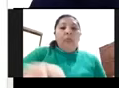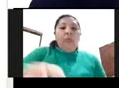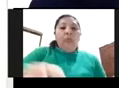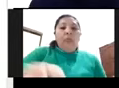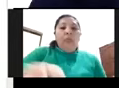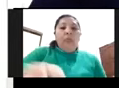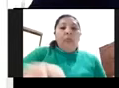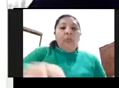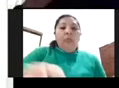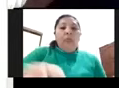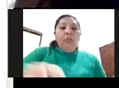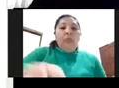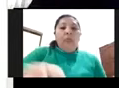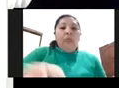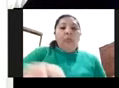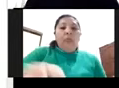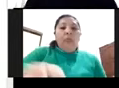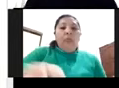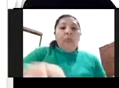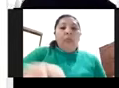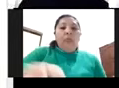Hasta acá entonces vamos a